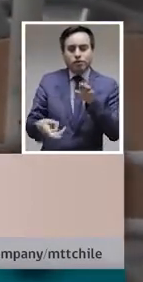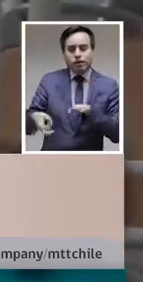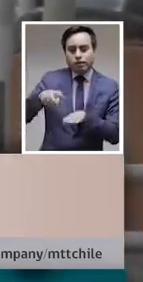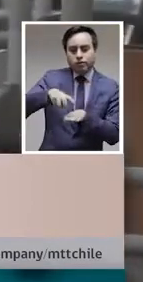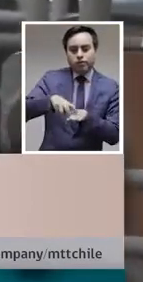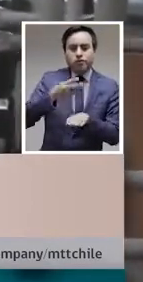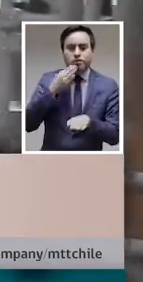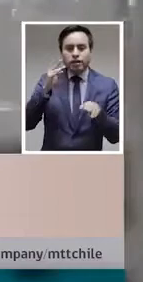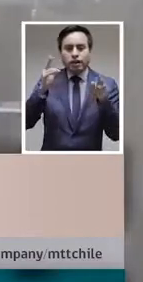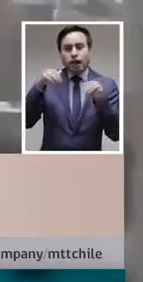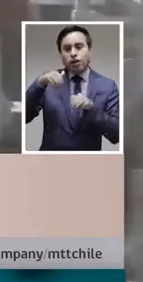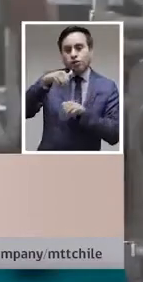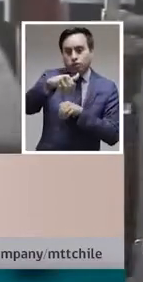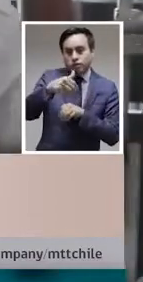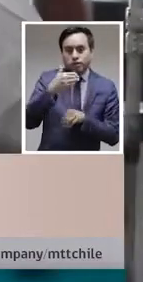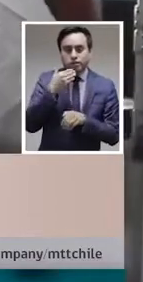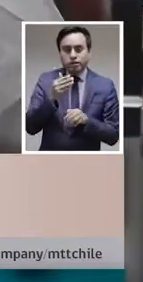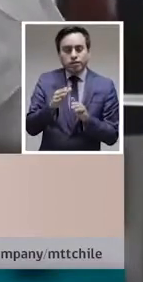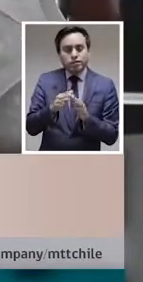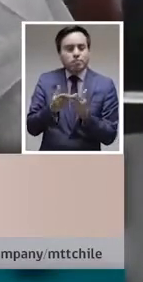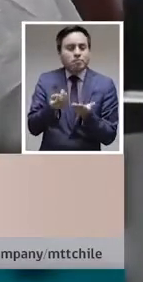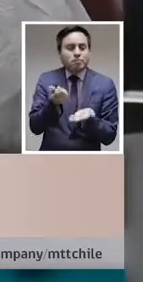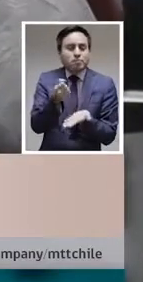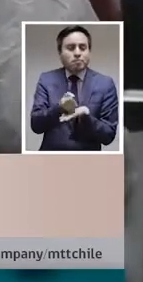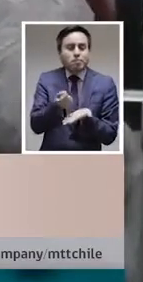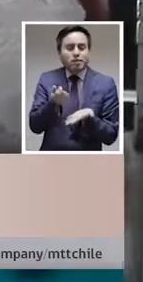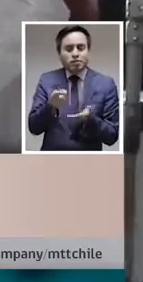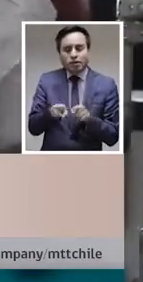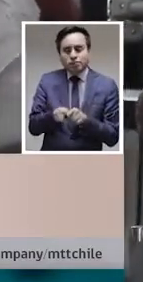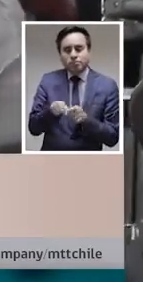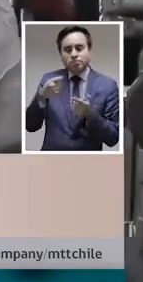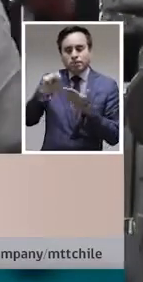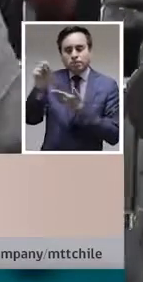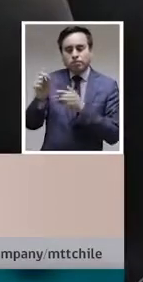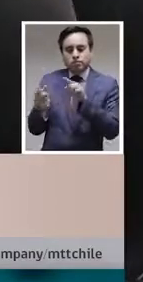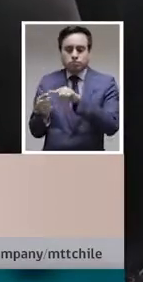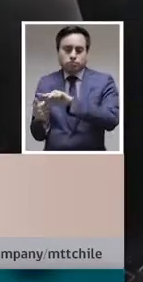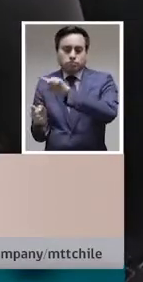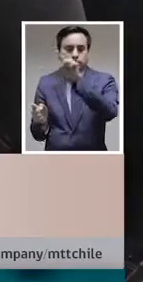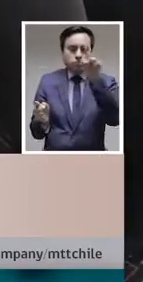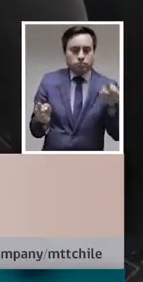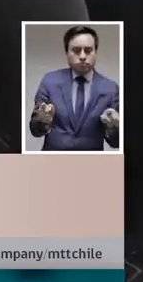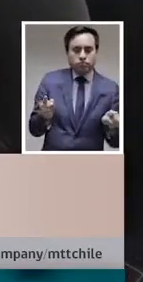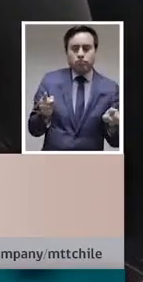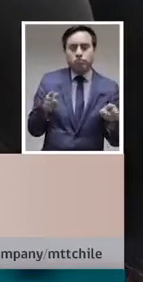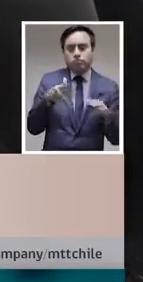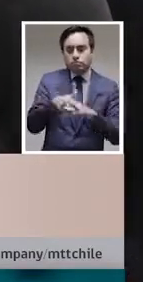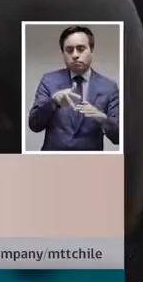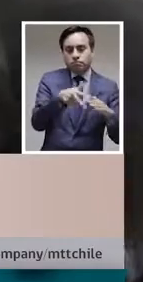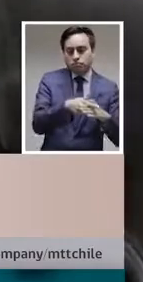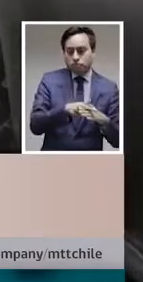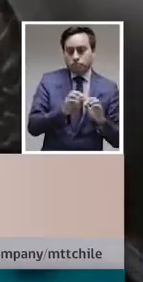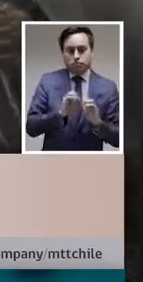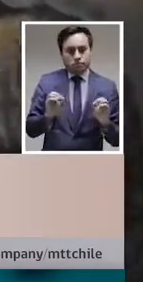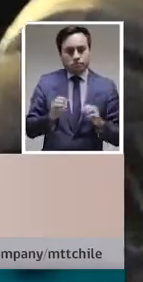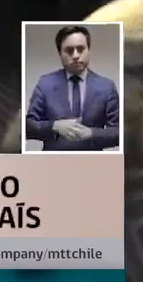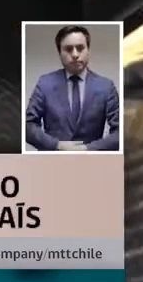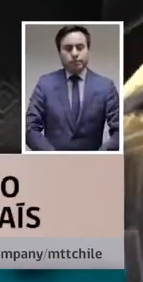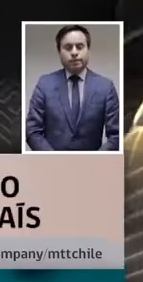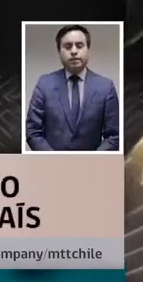también a los buses, y ese pasaporte es válido mientras el bus va de origen a destino sin detenciones